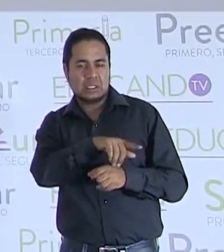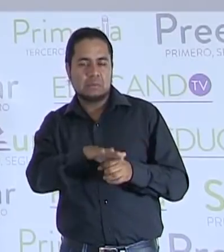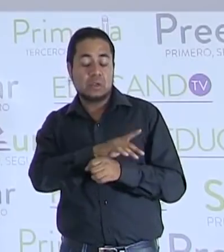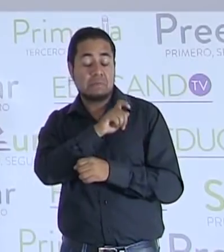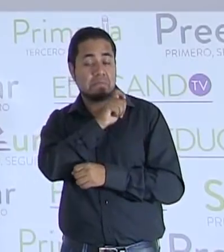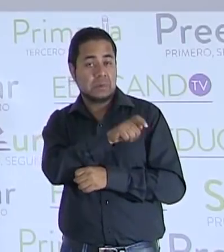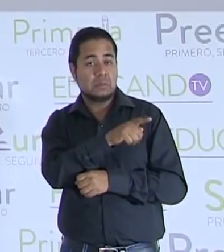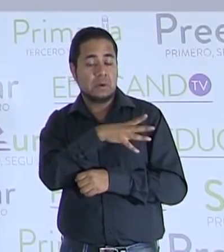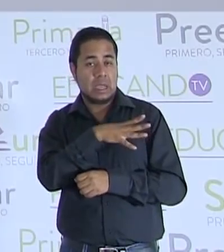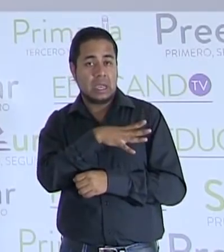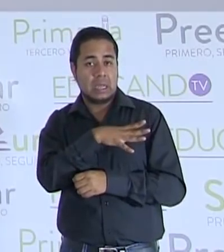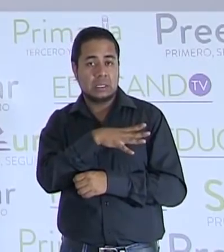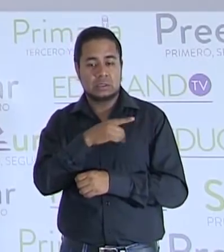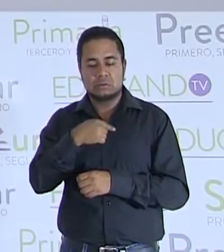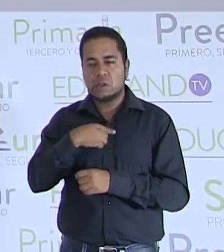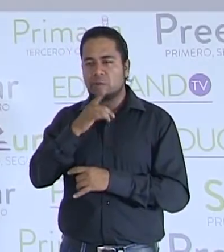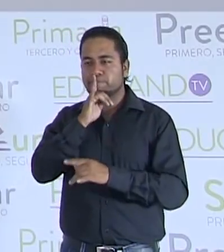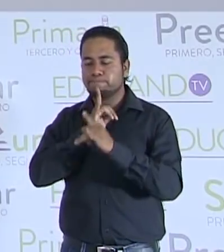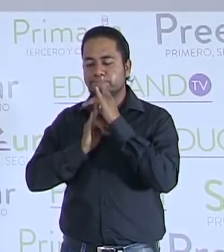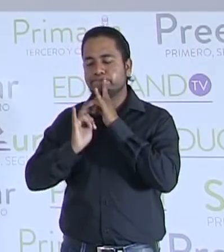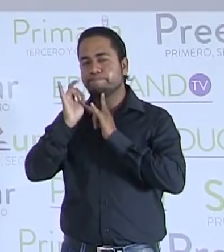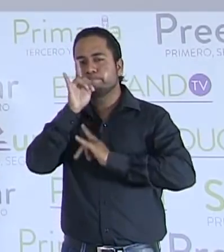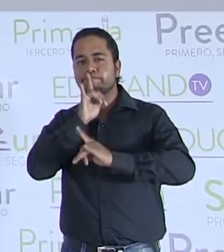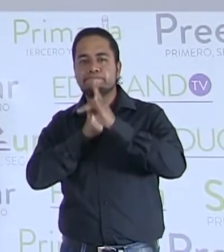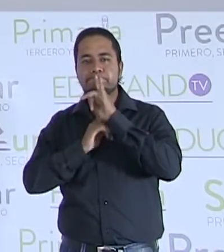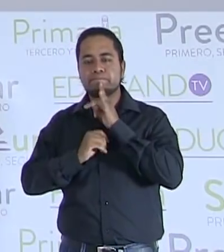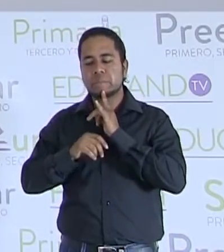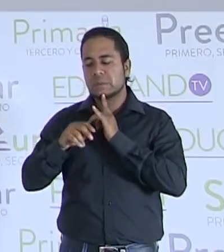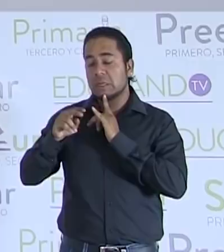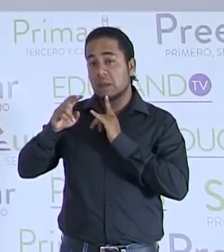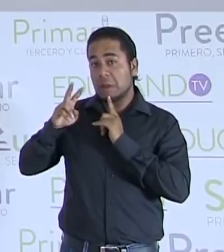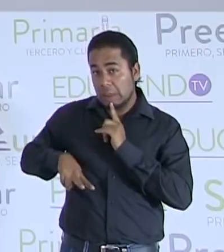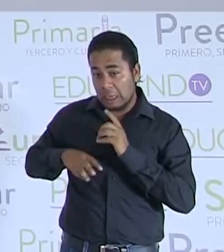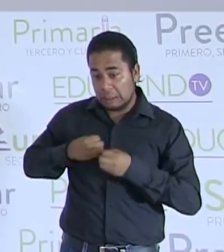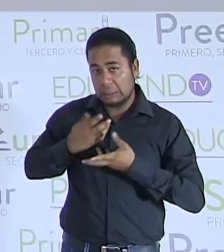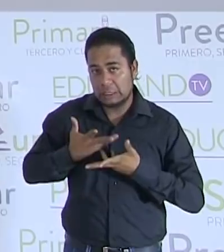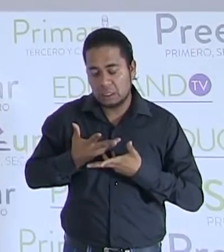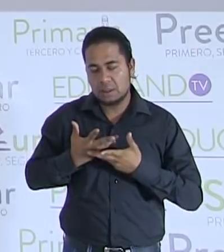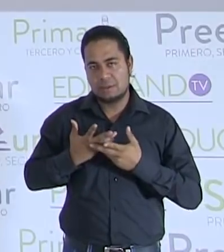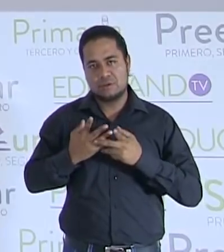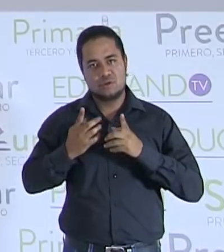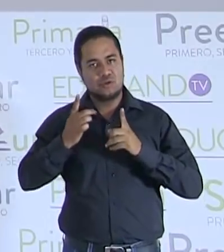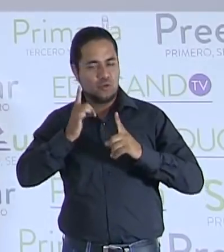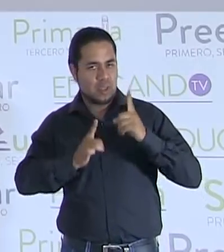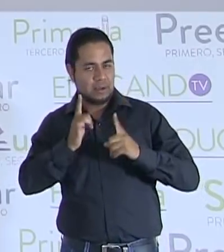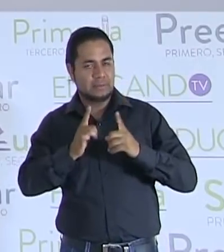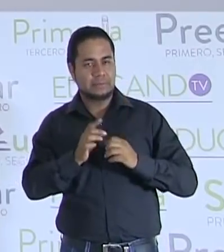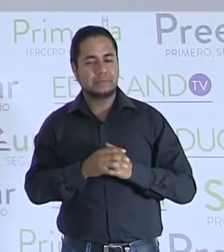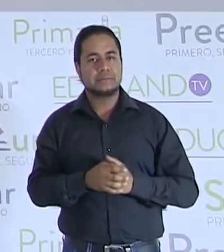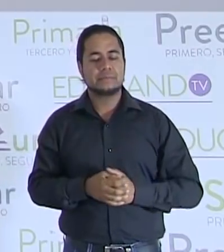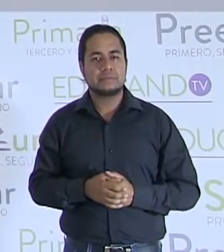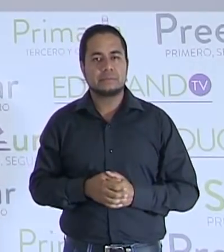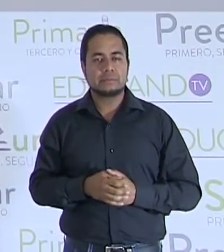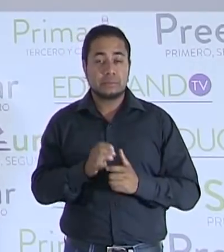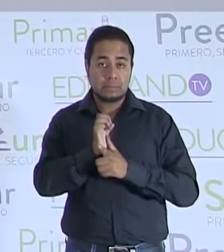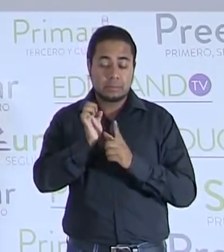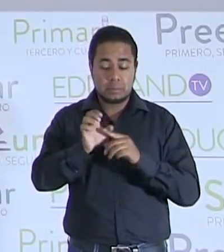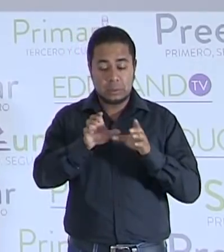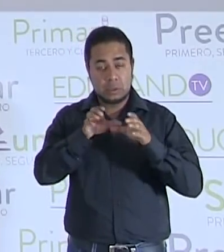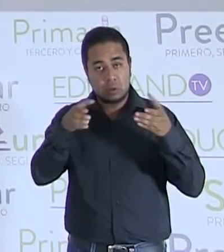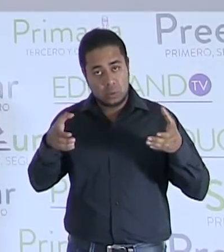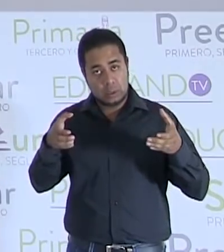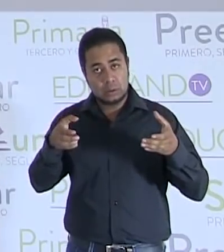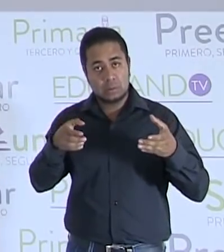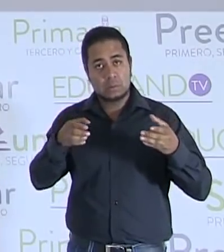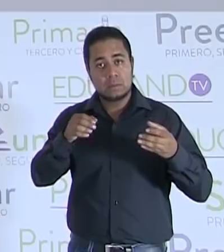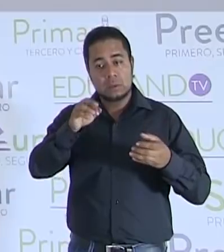refrán: en boca del mentiroso lo cierto se hace dudoso. Entonces las fábulas y los refranes